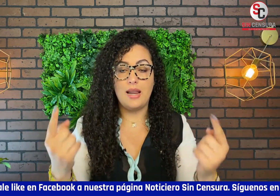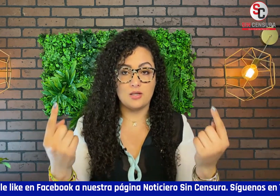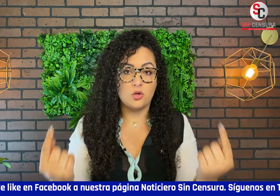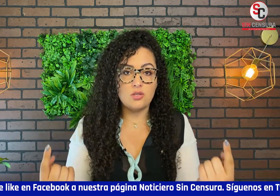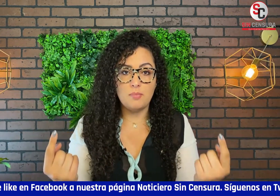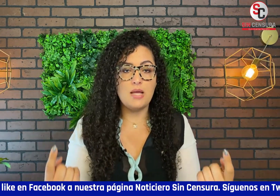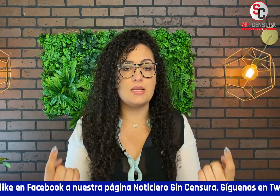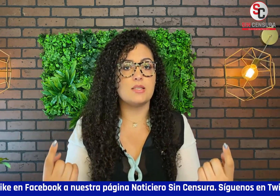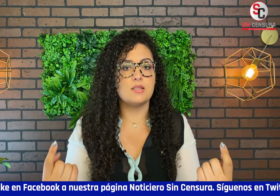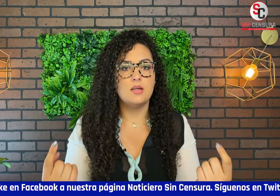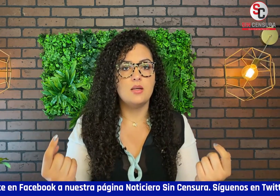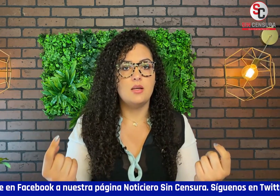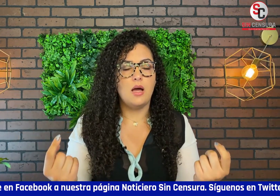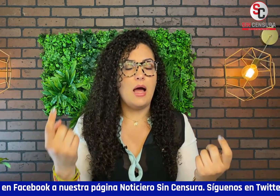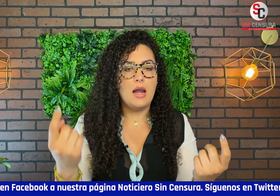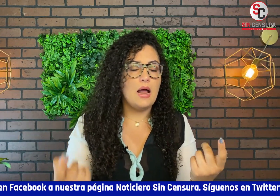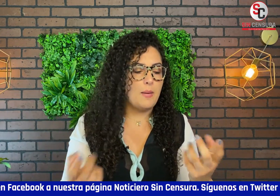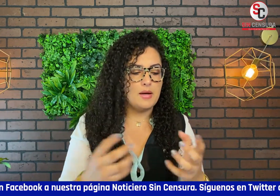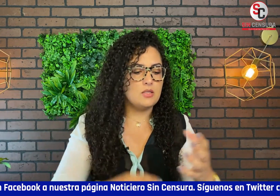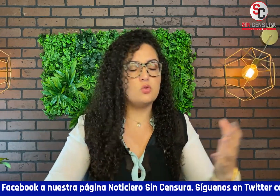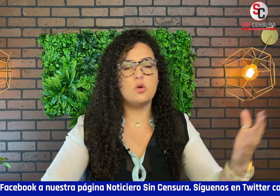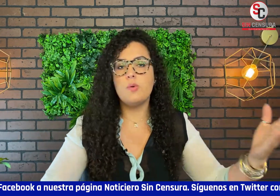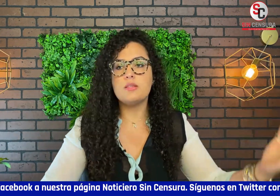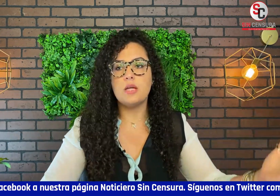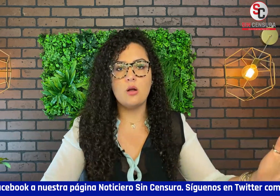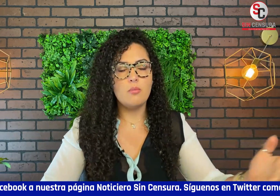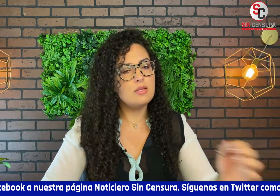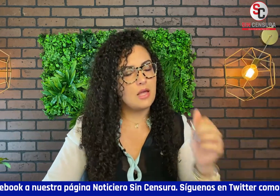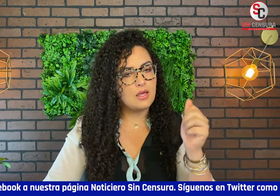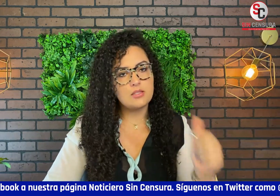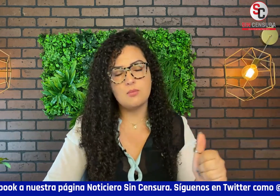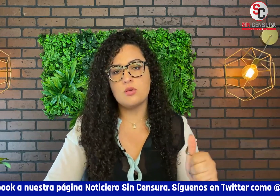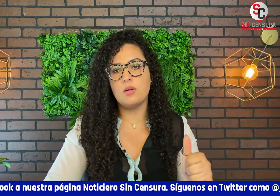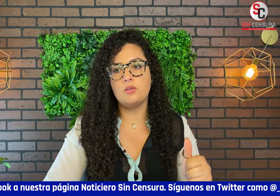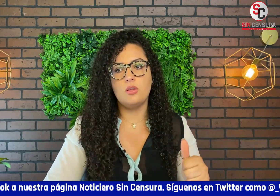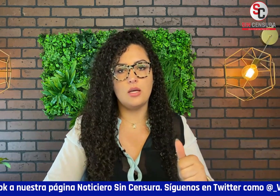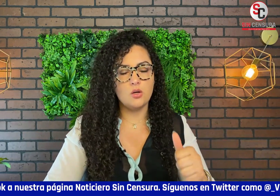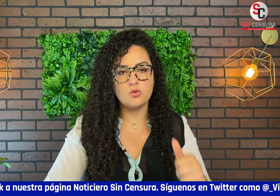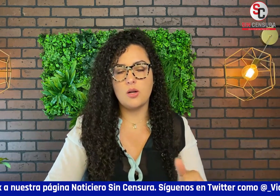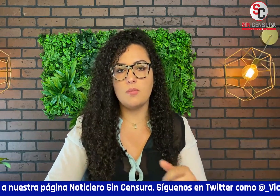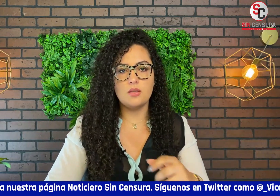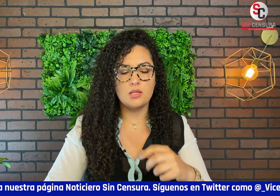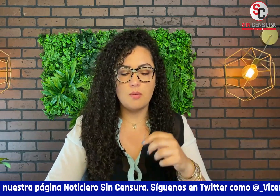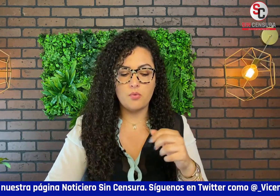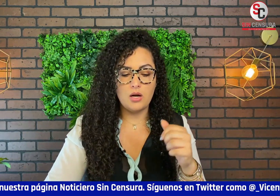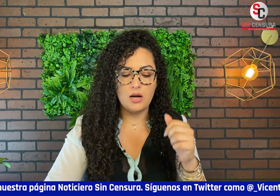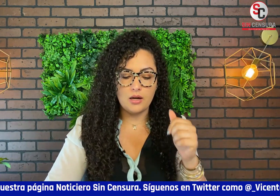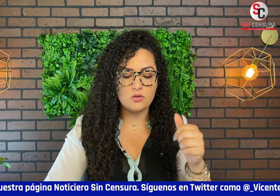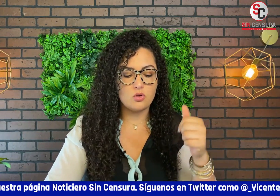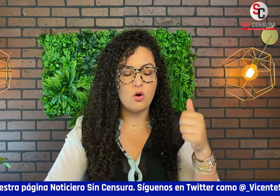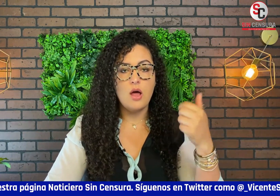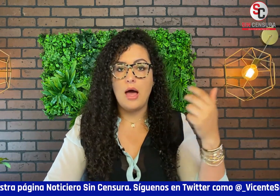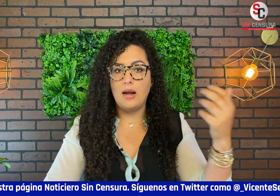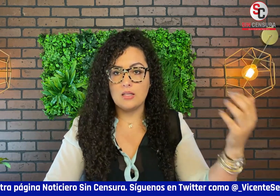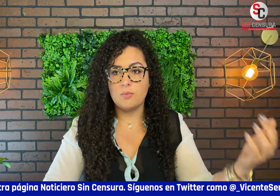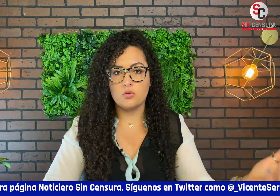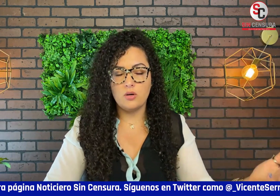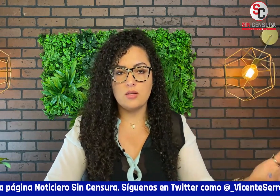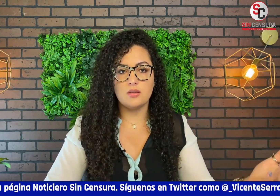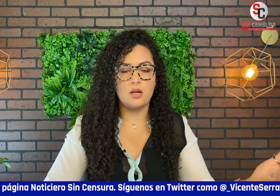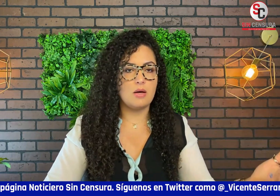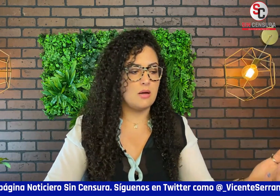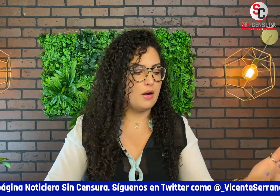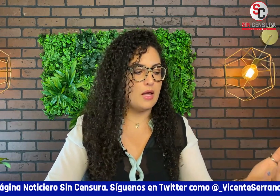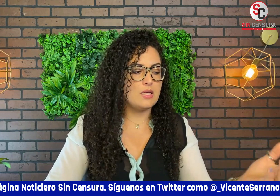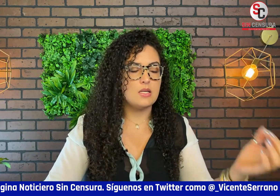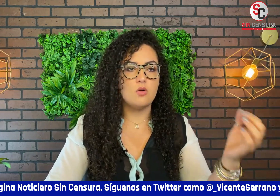a las dos empresas. A ver, si usó un prestanombres, aquí estamos hablando de que no solamente se va a poner en riesgo a las personas